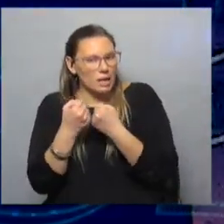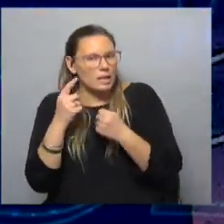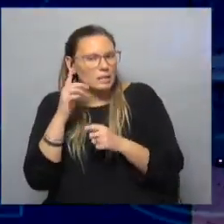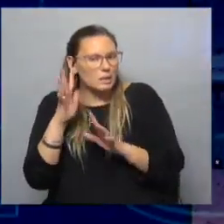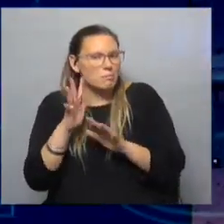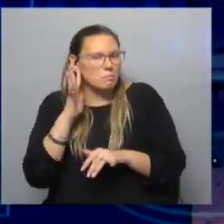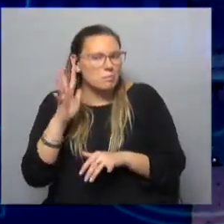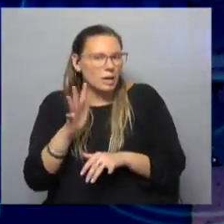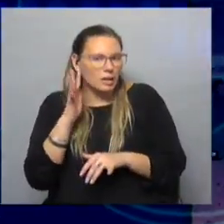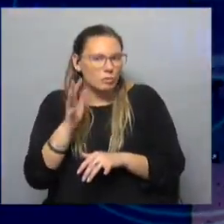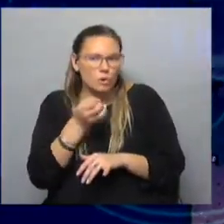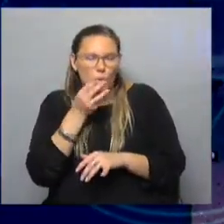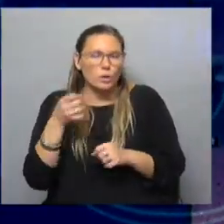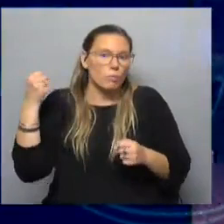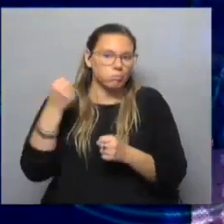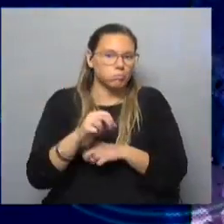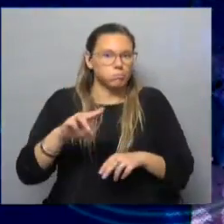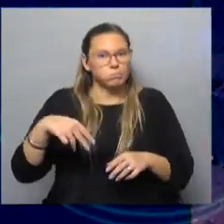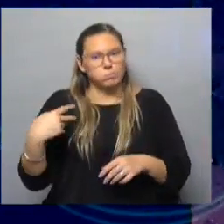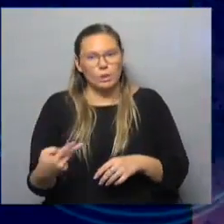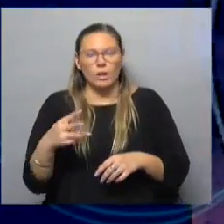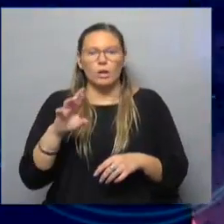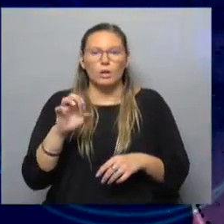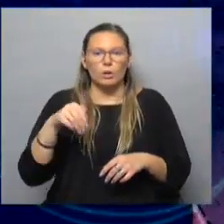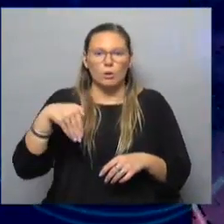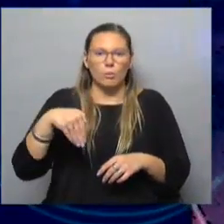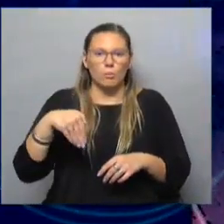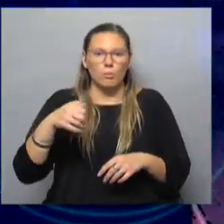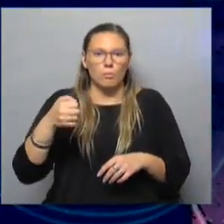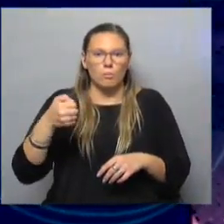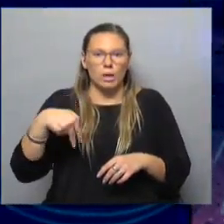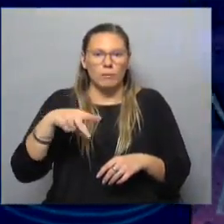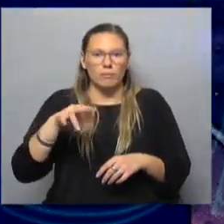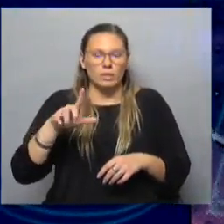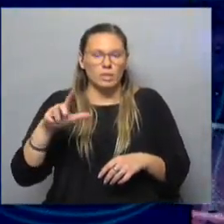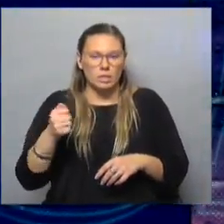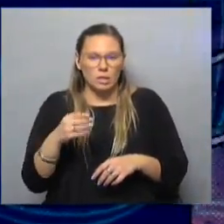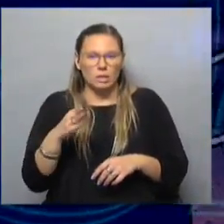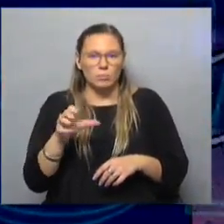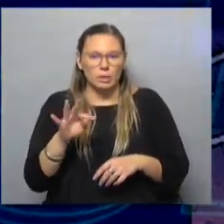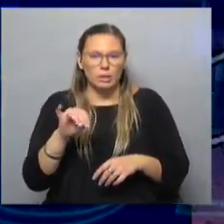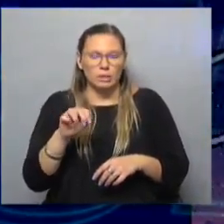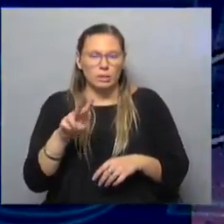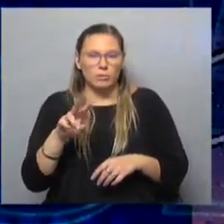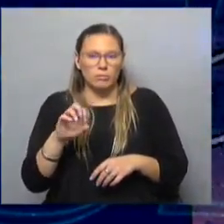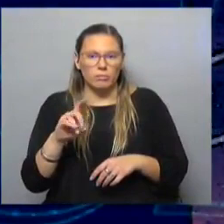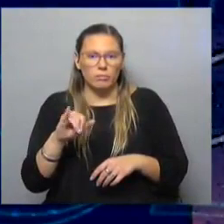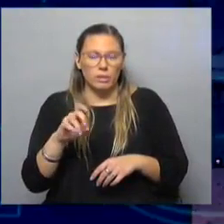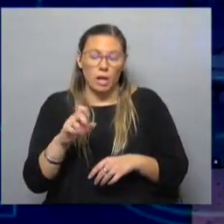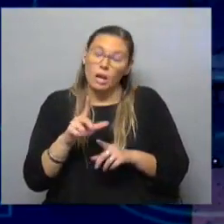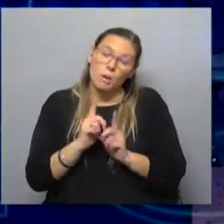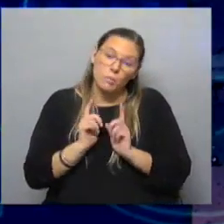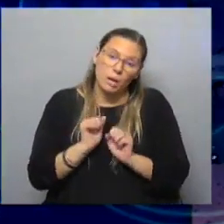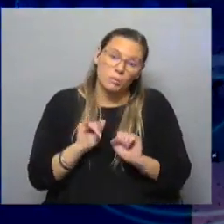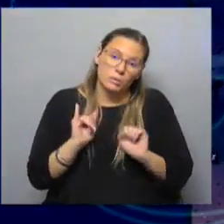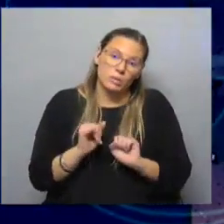puede ser los lindos knockouts. Tal vez la de Román Villa y la del Petit Vidal, esperamos también, ¿por qué no? Esto siempre